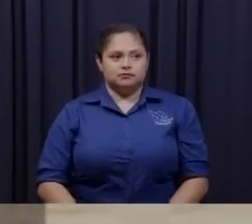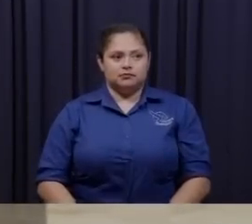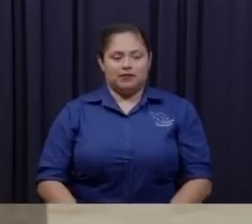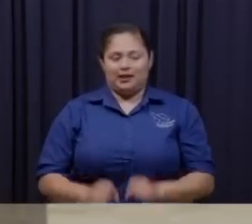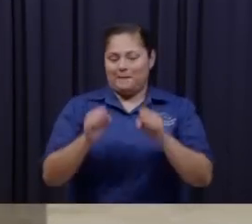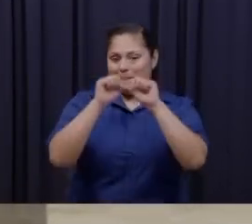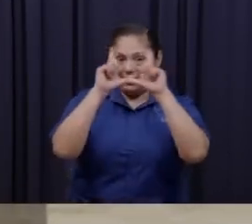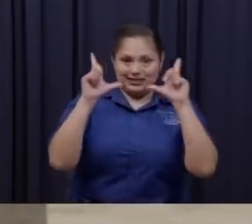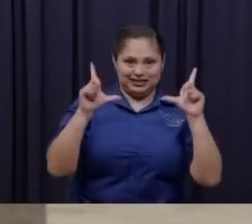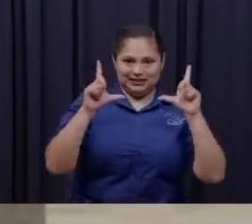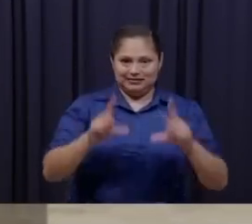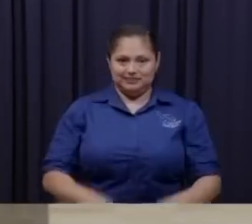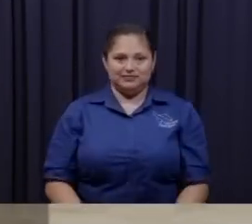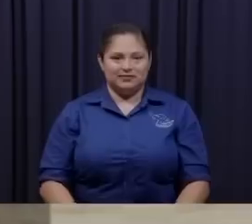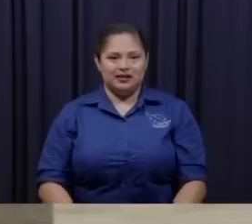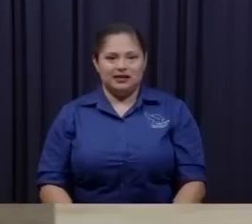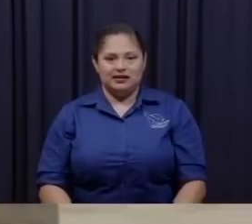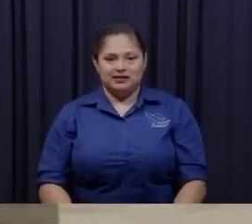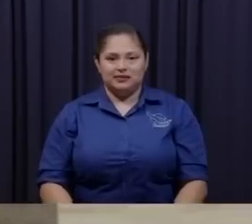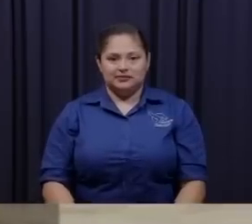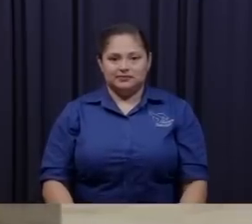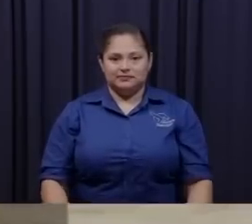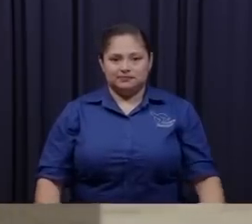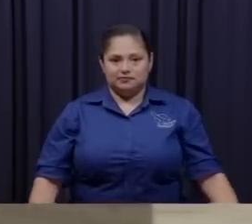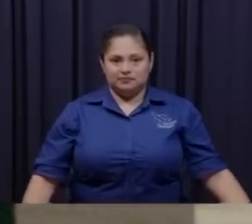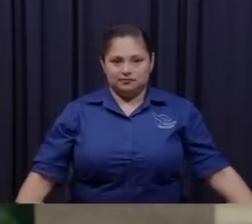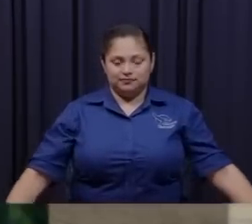Tremendo, hermano, tremendo.